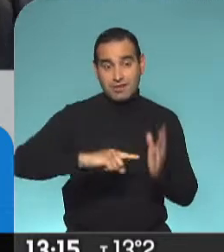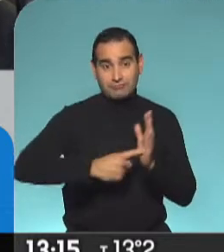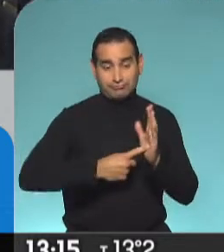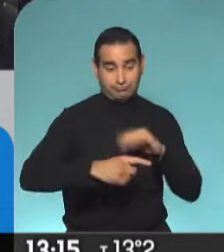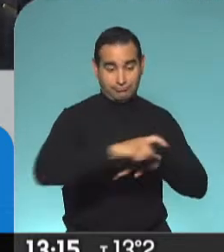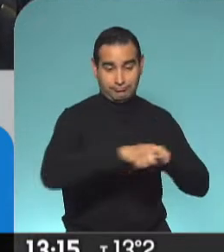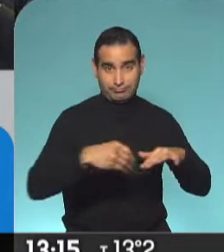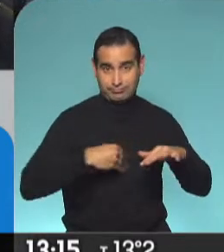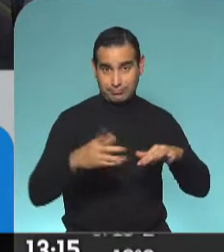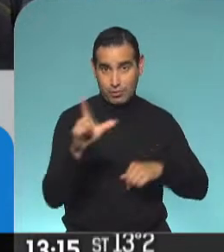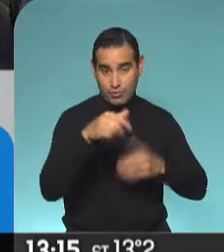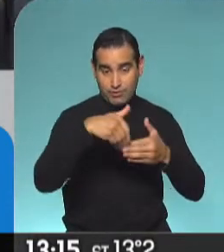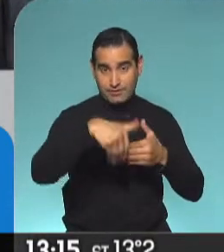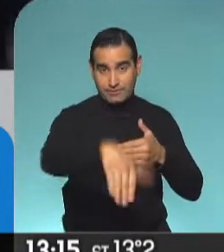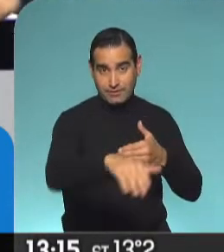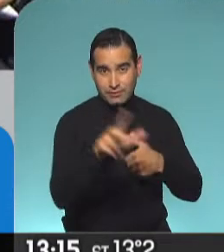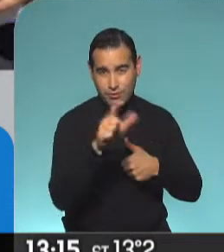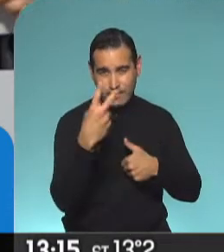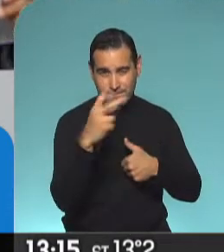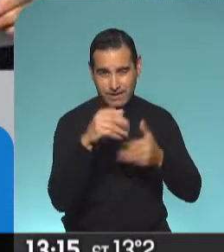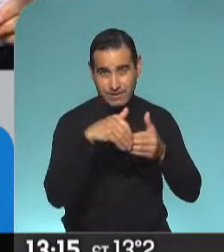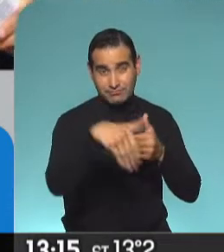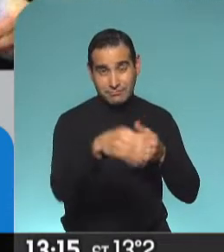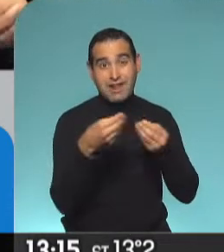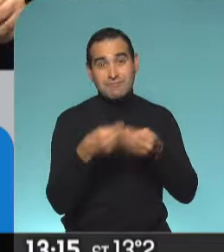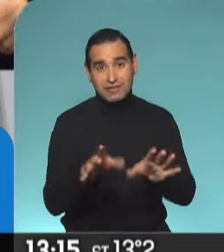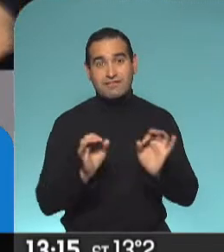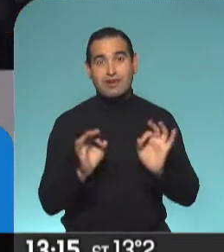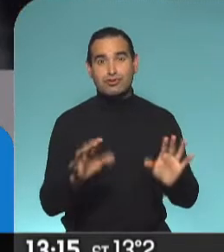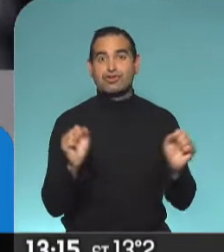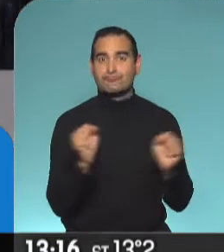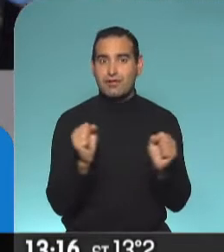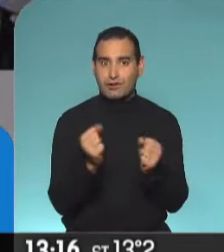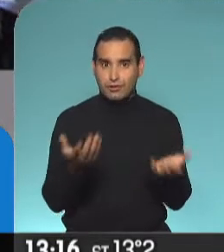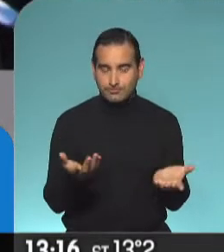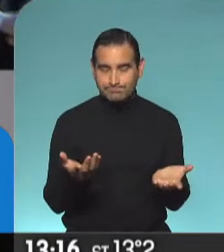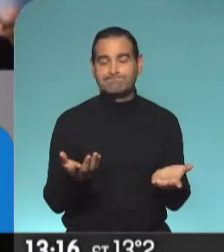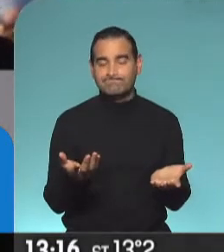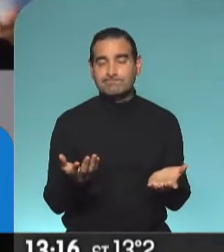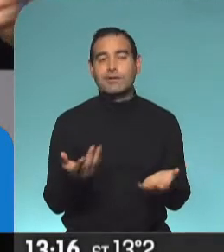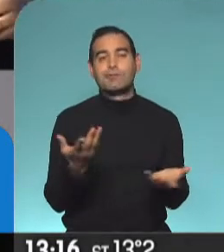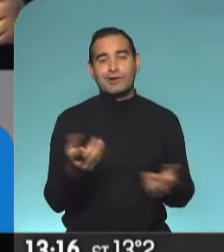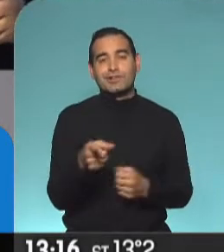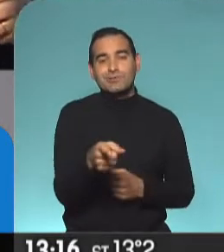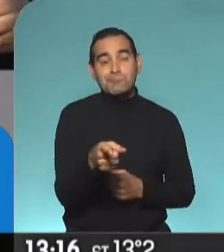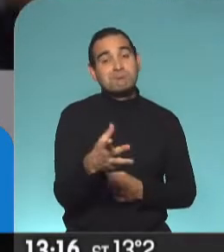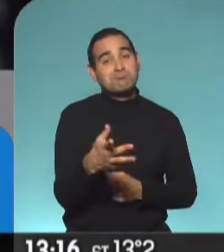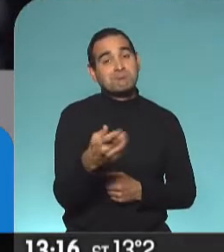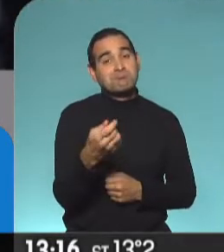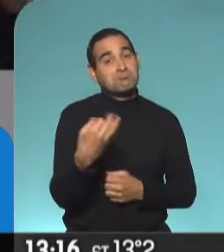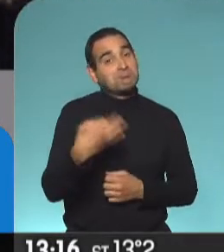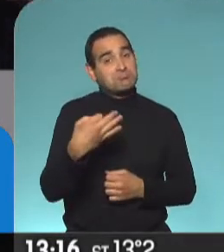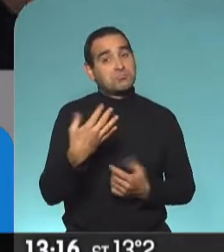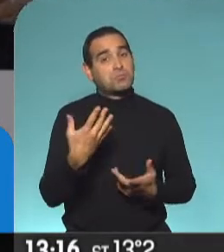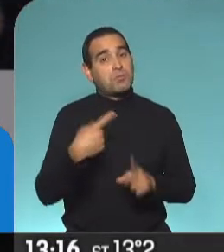a partir del próximo lunes 20 comienzan las vacaciones de invierno alejandro entonces eso también sería un buen augurio